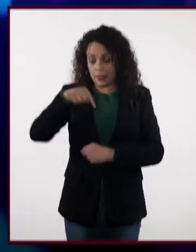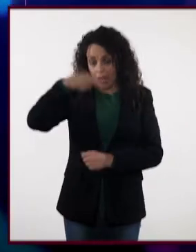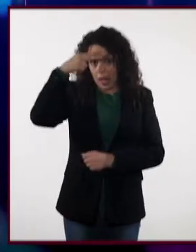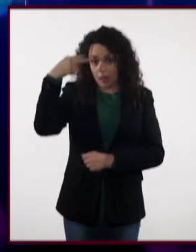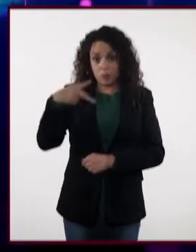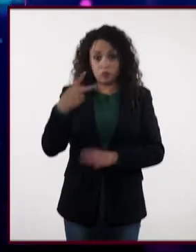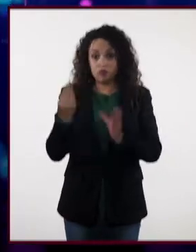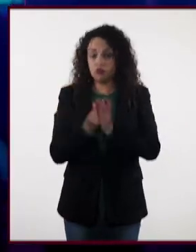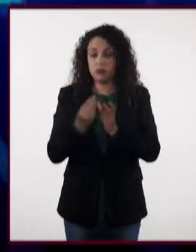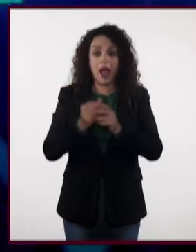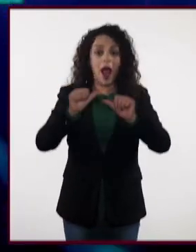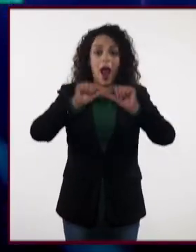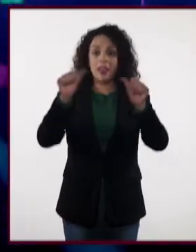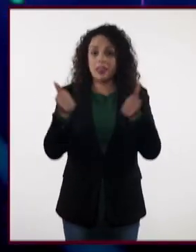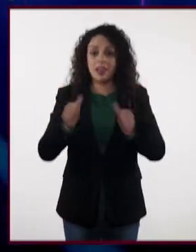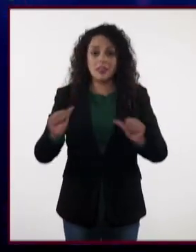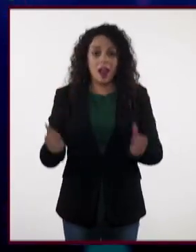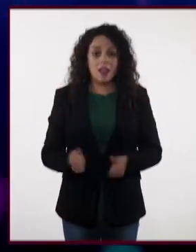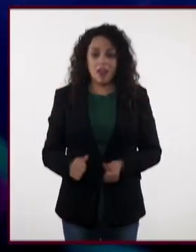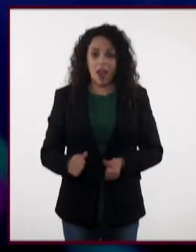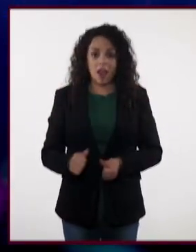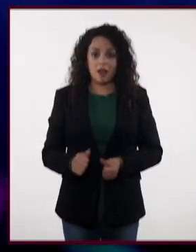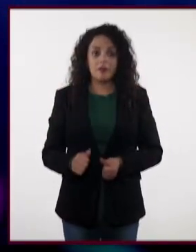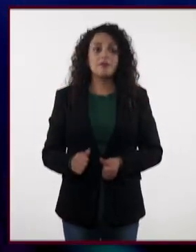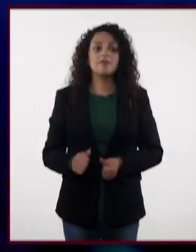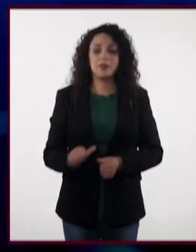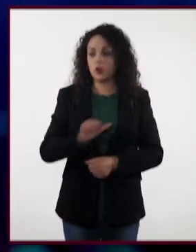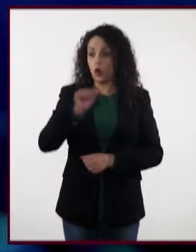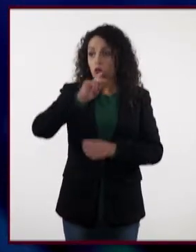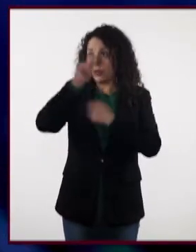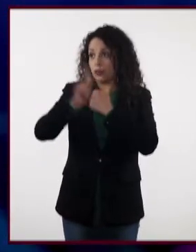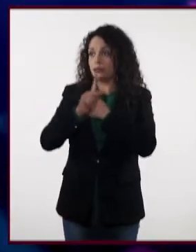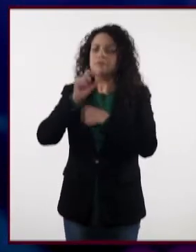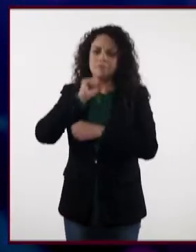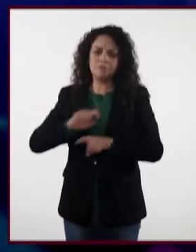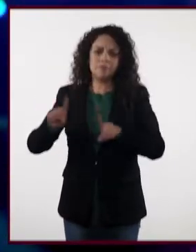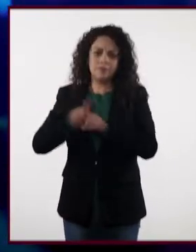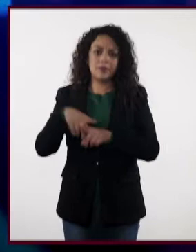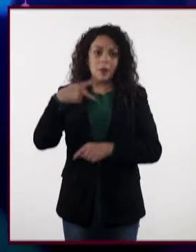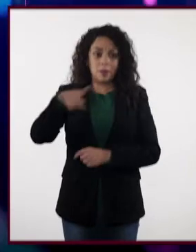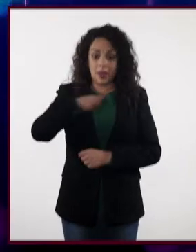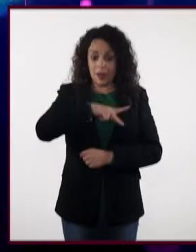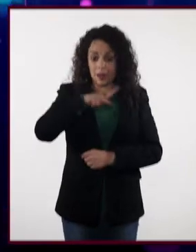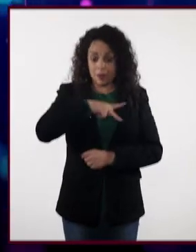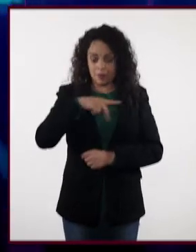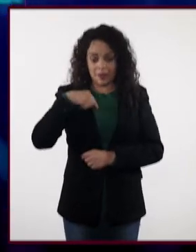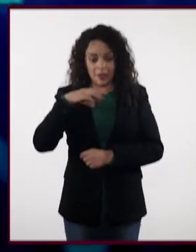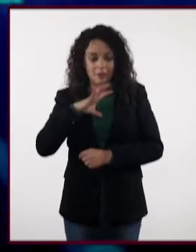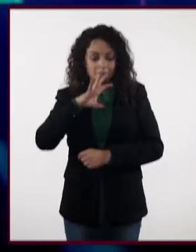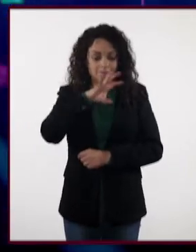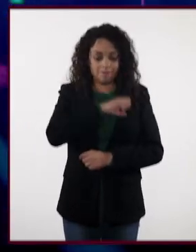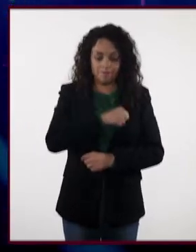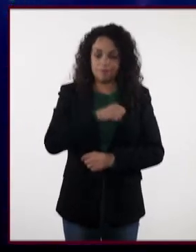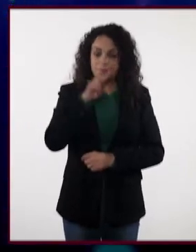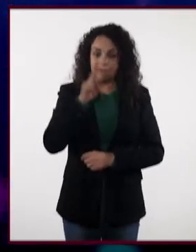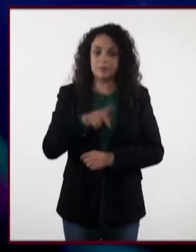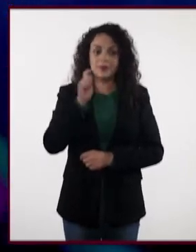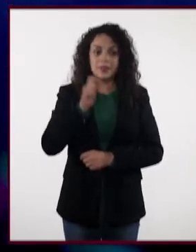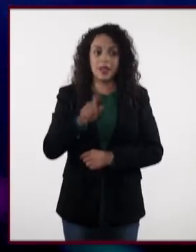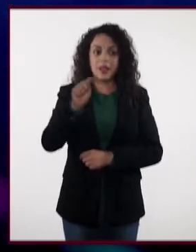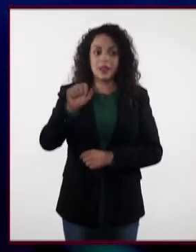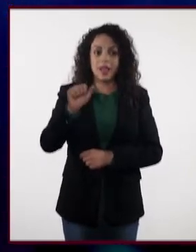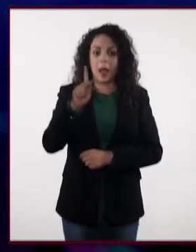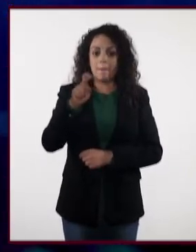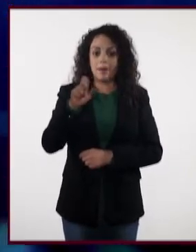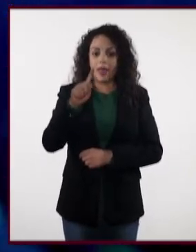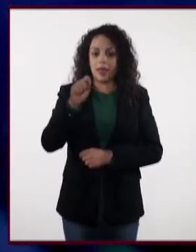país y ahora también en otros países. Yo a nivel diseño pues tengo una pasión importante por los tapetes, que es